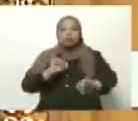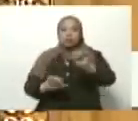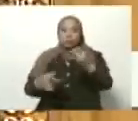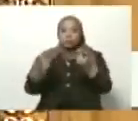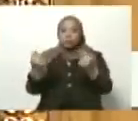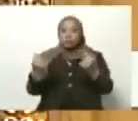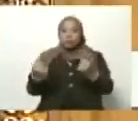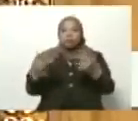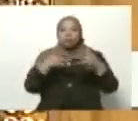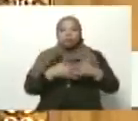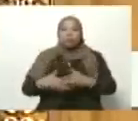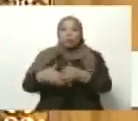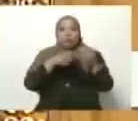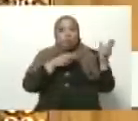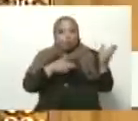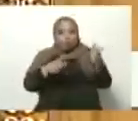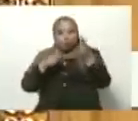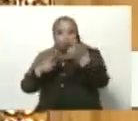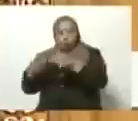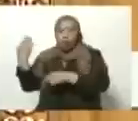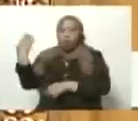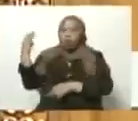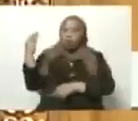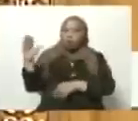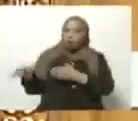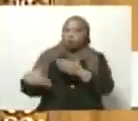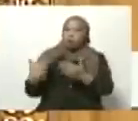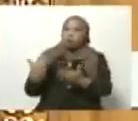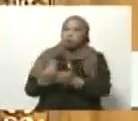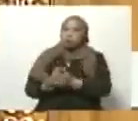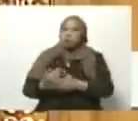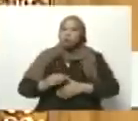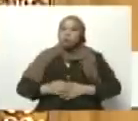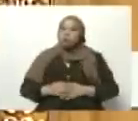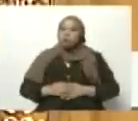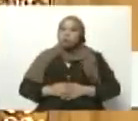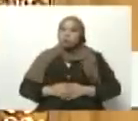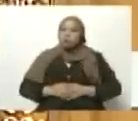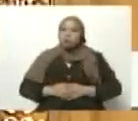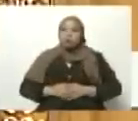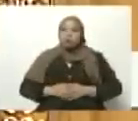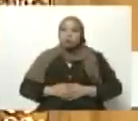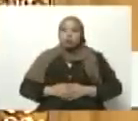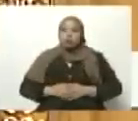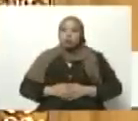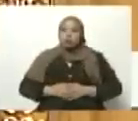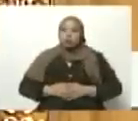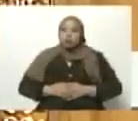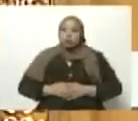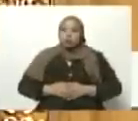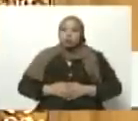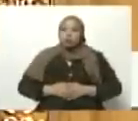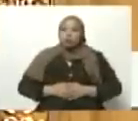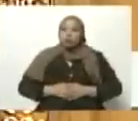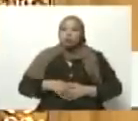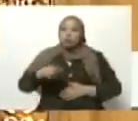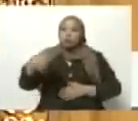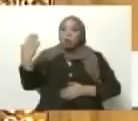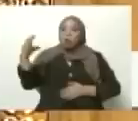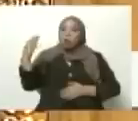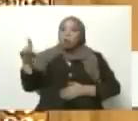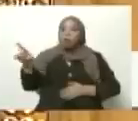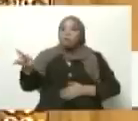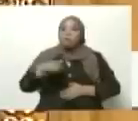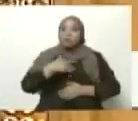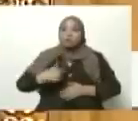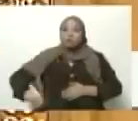mercenarios de Estados Unidos desde Colombia. Que por cierto, no lo dije, Woodrow dice que a él por poco le quitan el contrato en